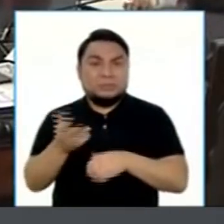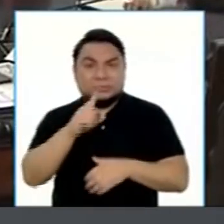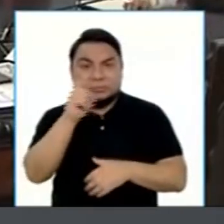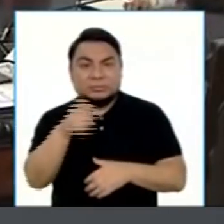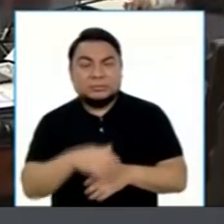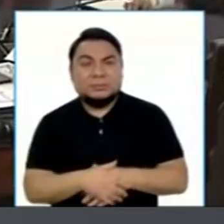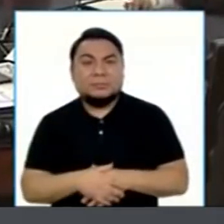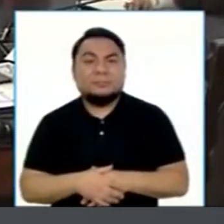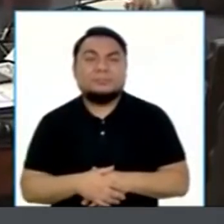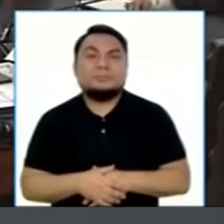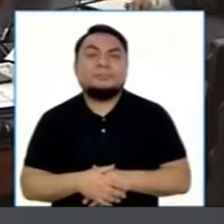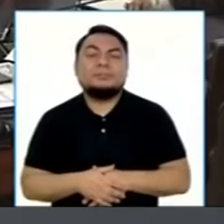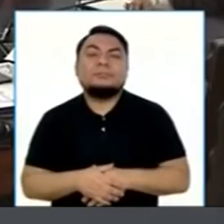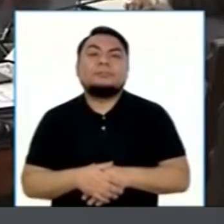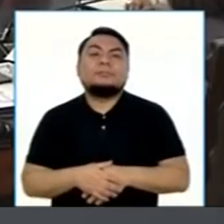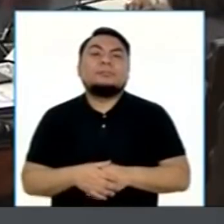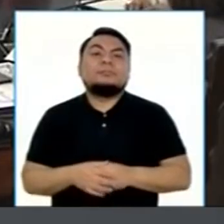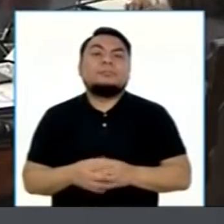tratamiento?